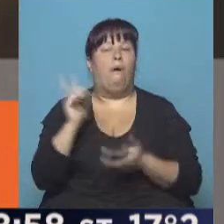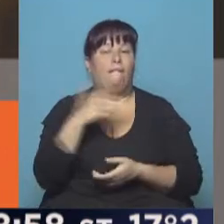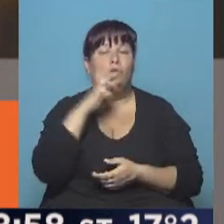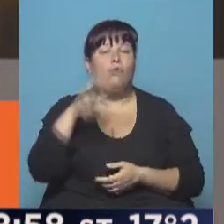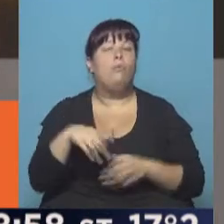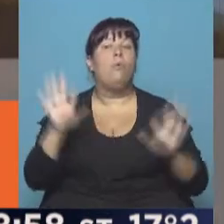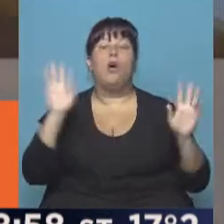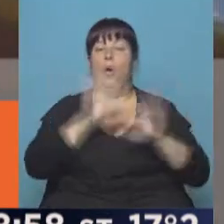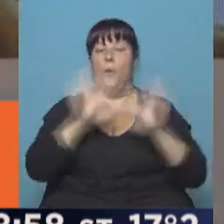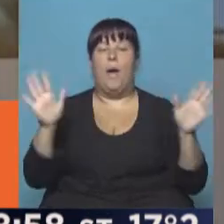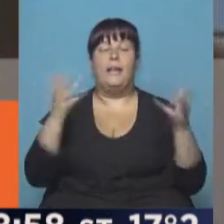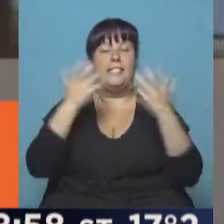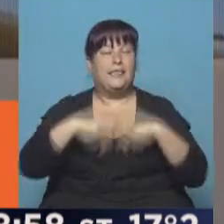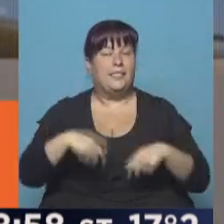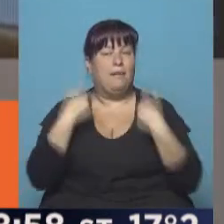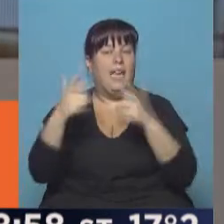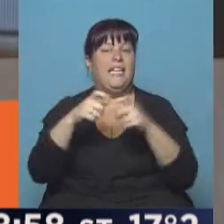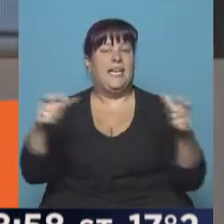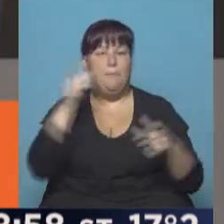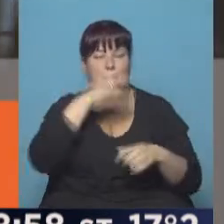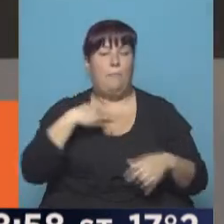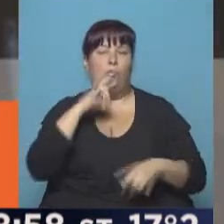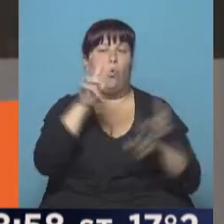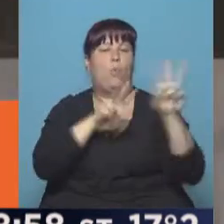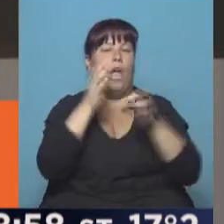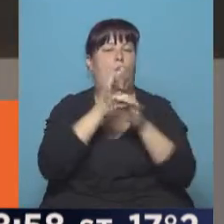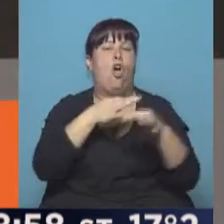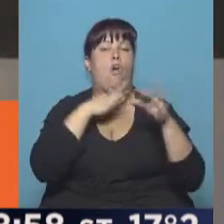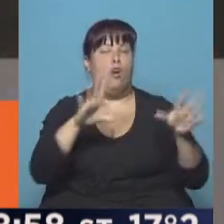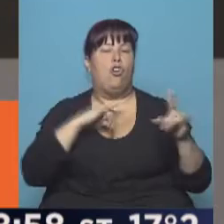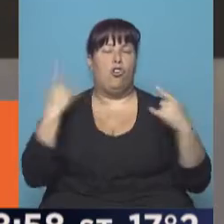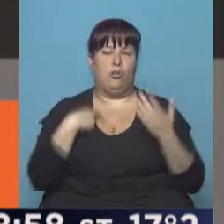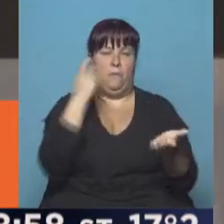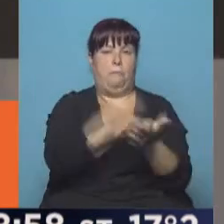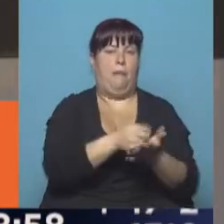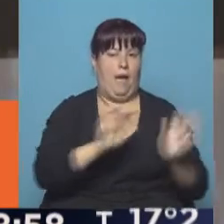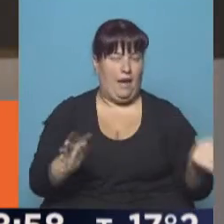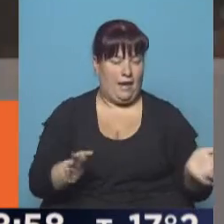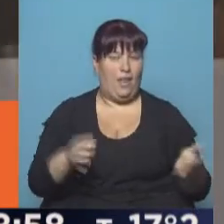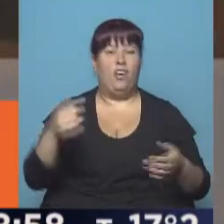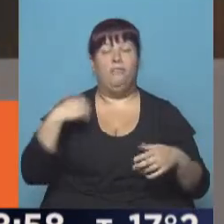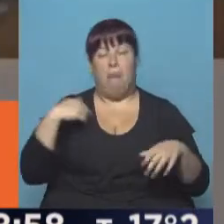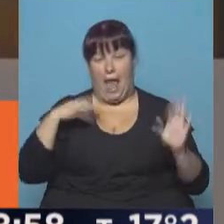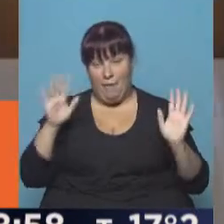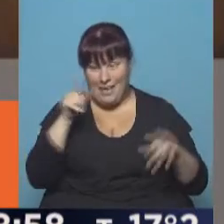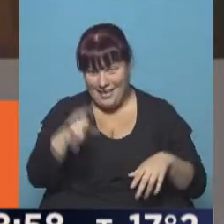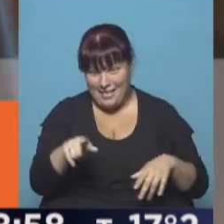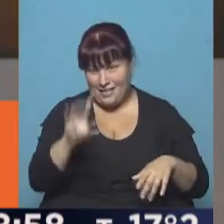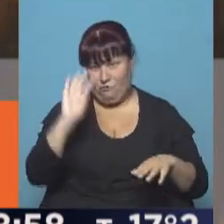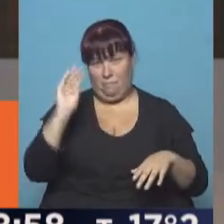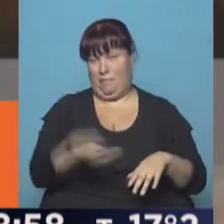trump es bueno terminamos el sistema y le damos el cheque a los papás que lo papá se busca en la escuela que quieran nosotros la pagamos digamos que yo diría esa es la